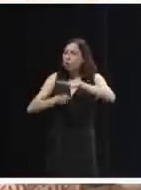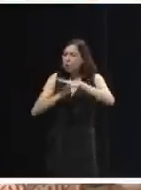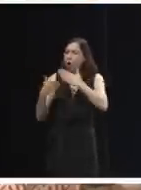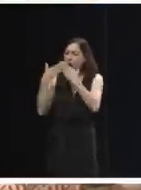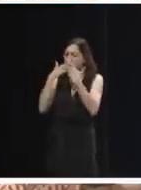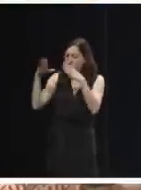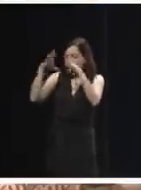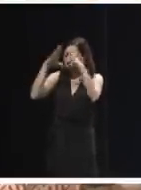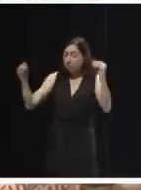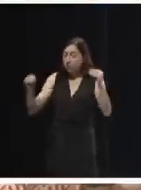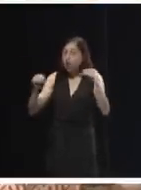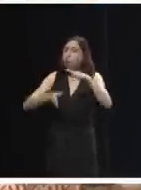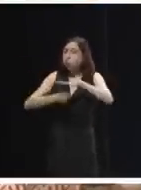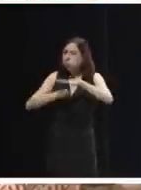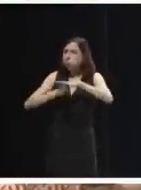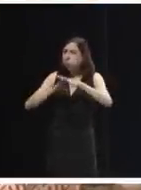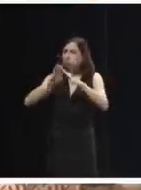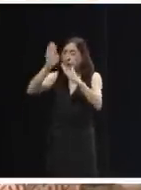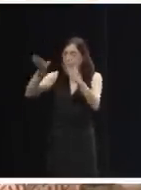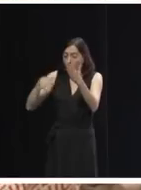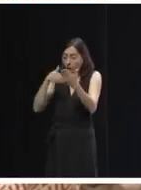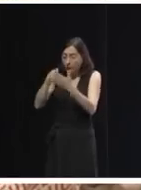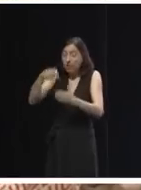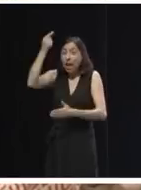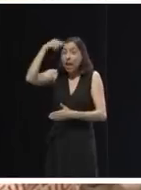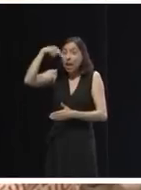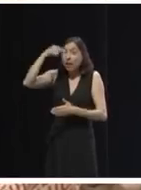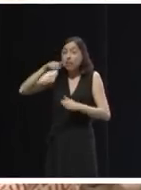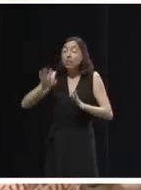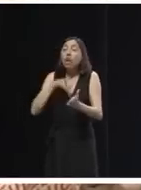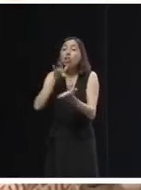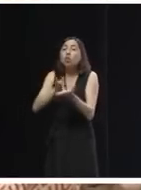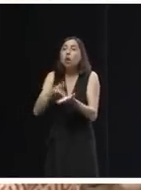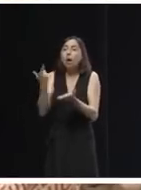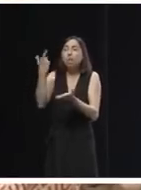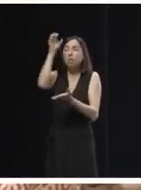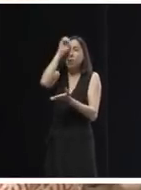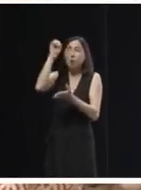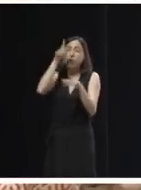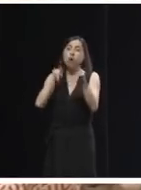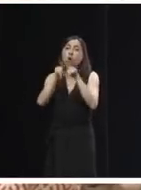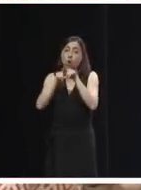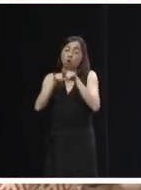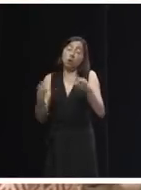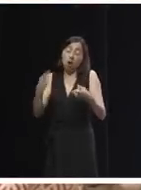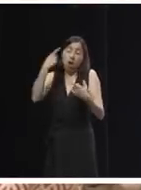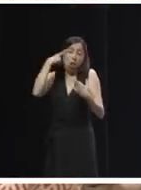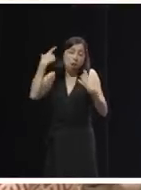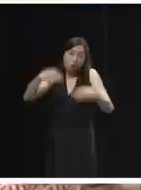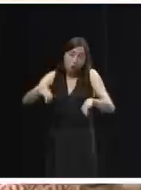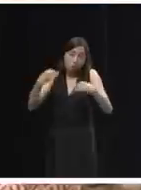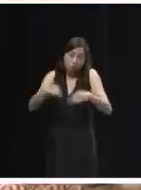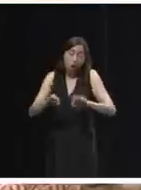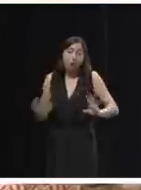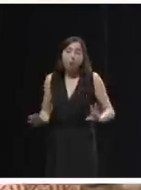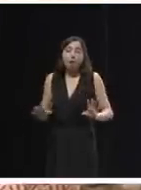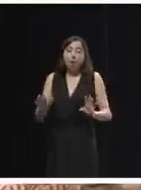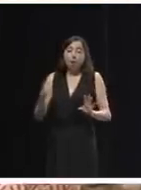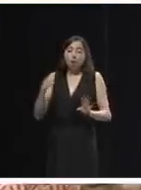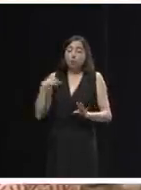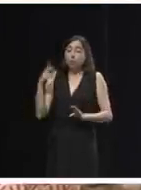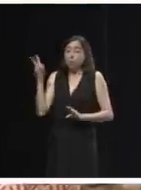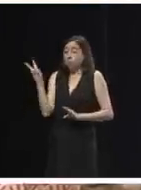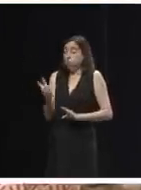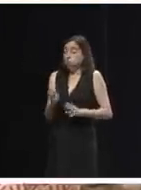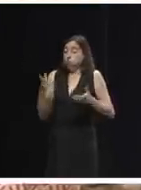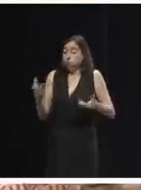encuentra finalmente llegando a la cátedra con una perspectiva crítica, normal. Uno viene de donde viene, hijo de un